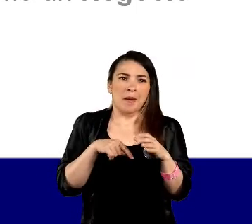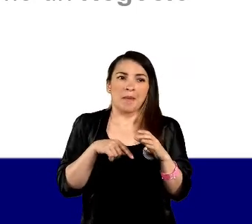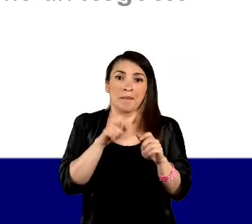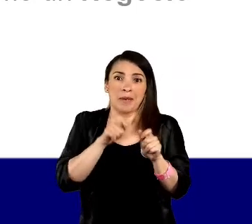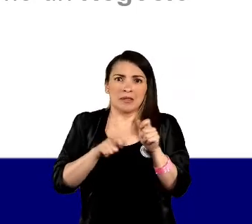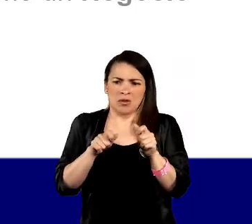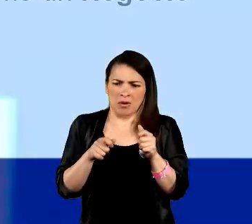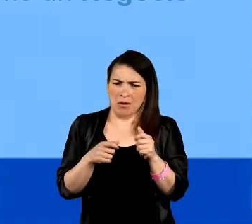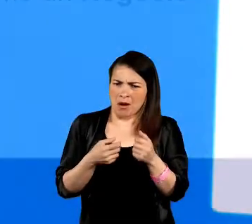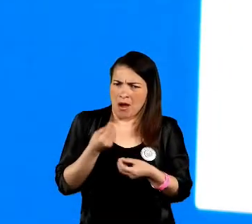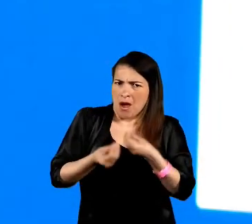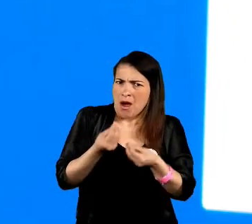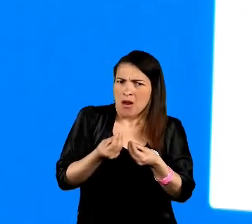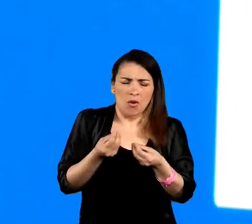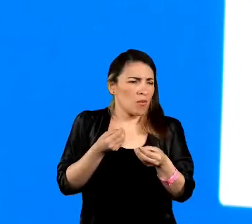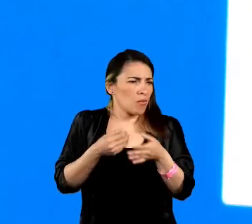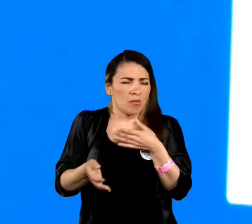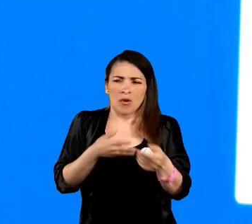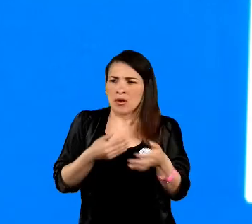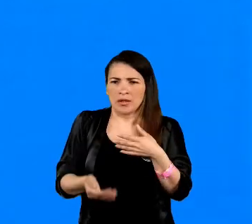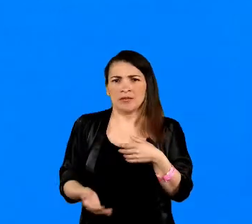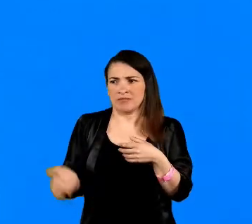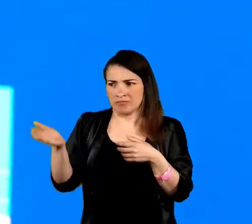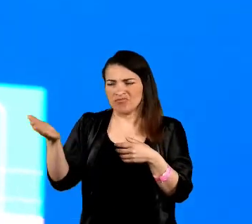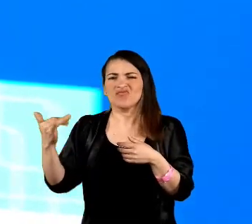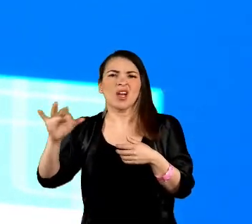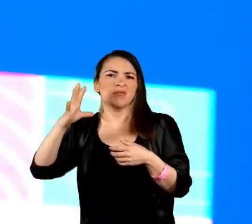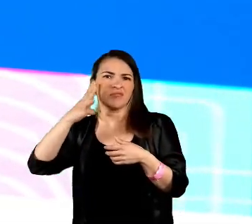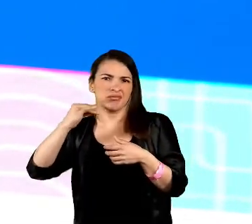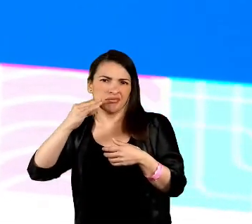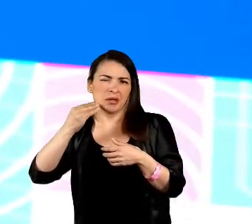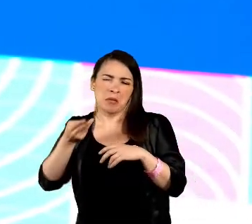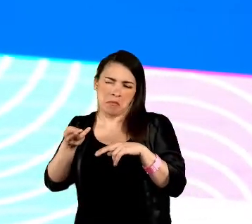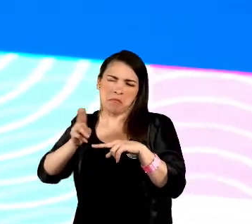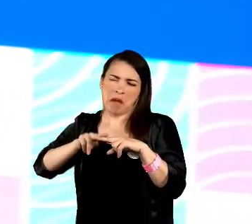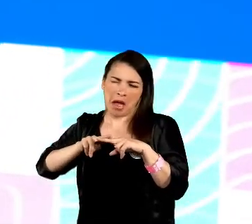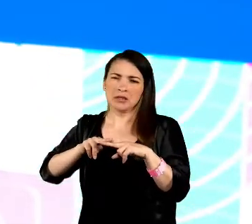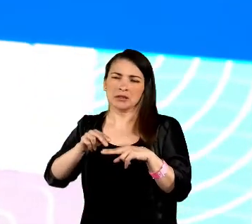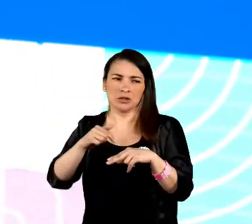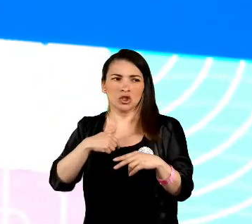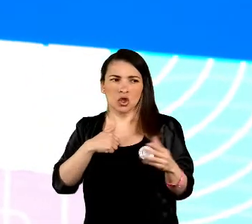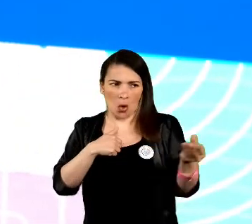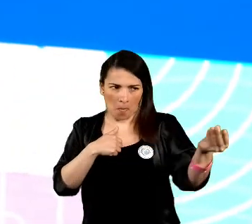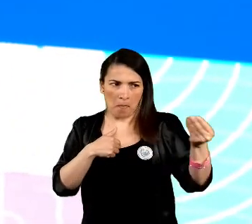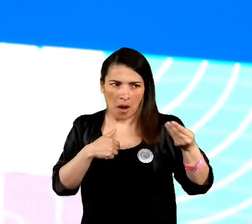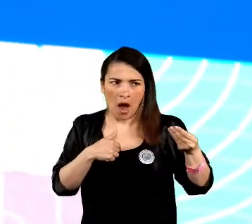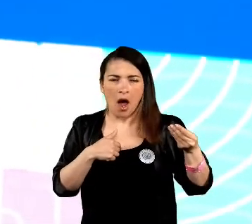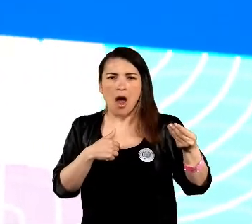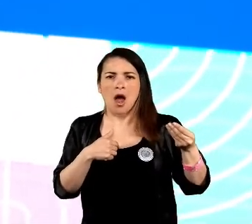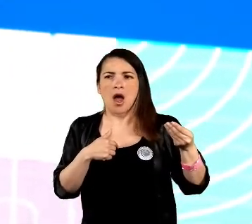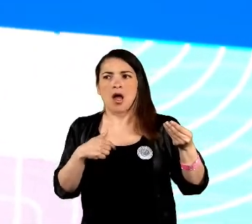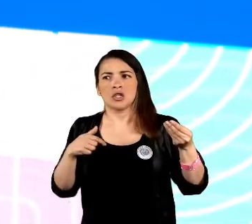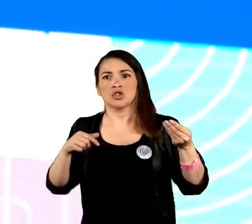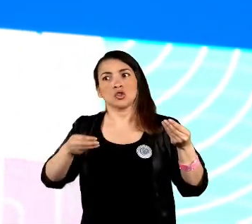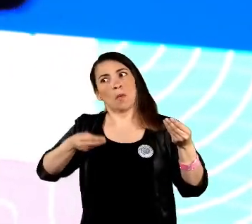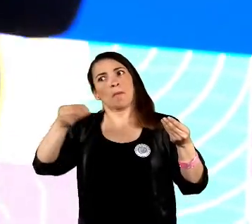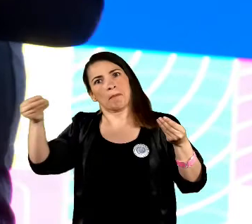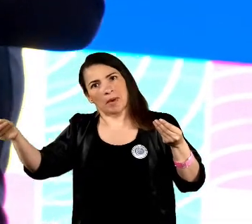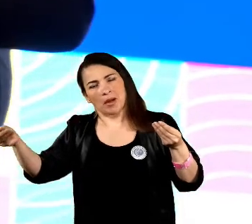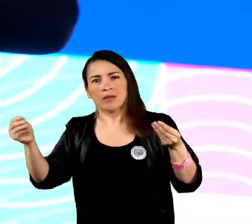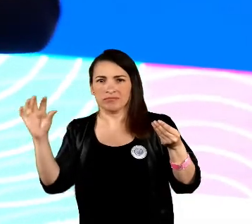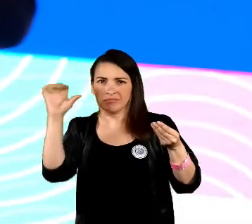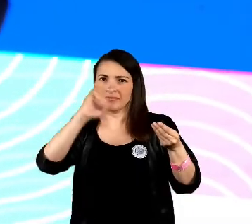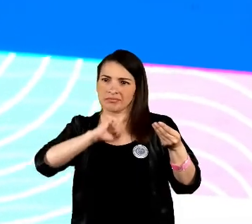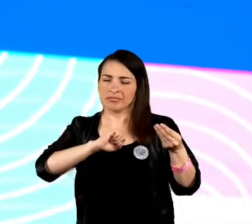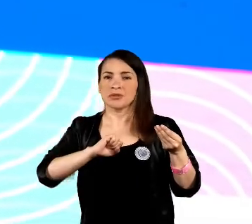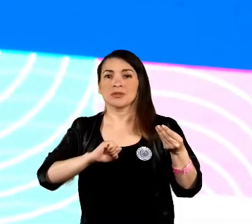me gané un gran cliente está o también en cuestión vertical Alianza estratégica en modelo